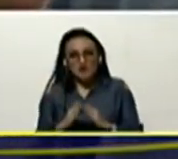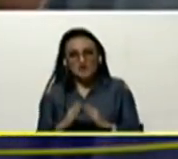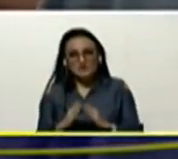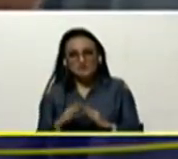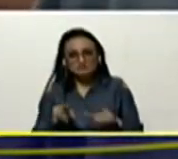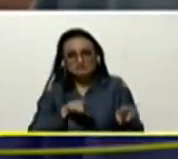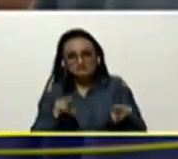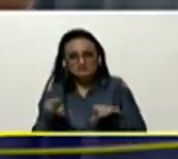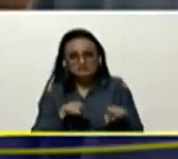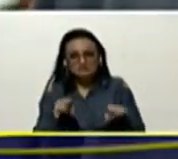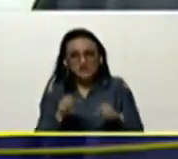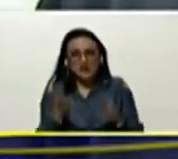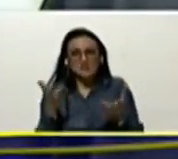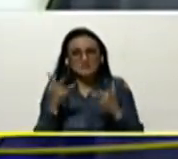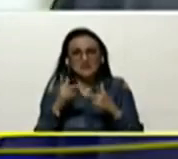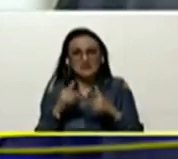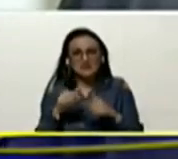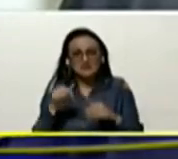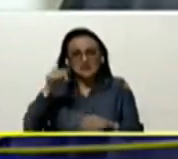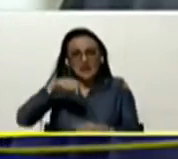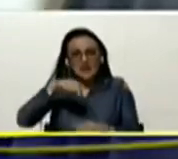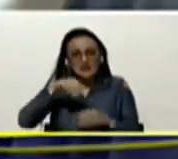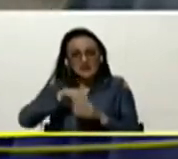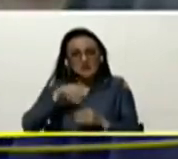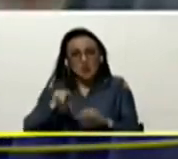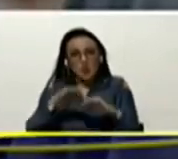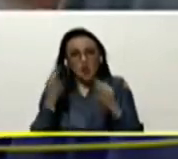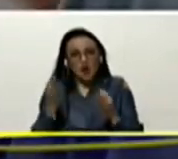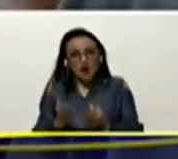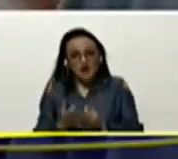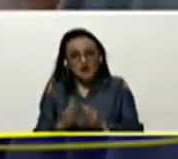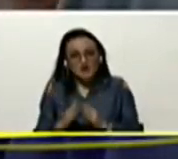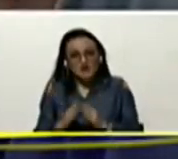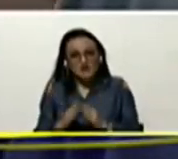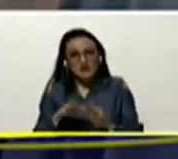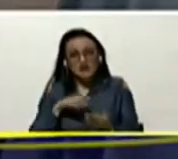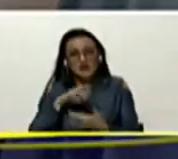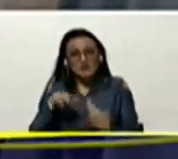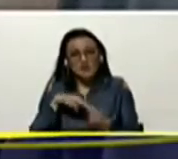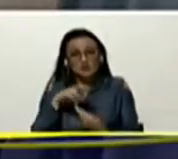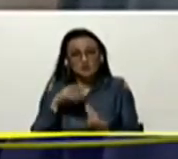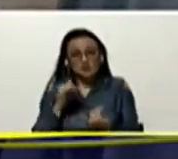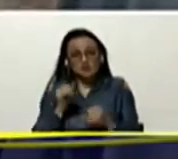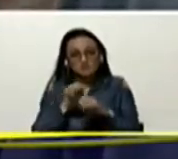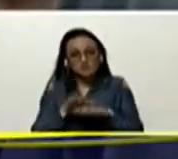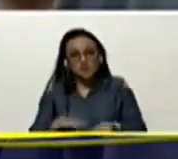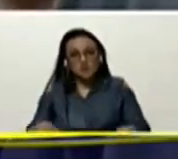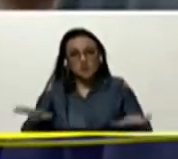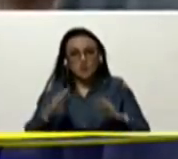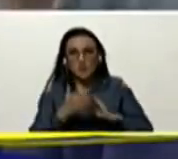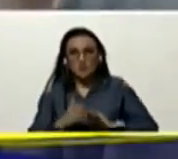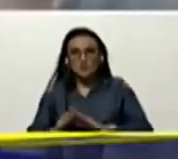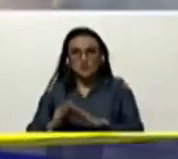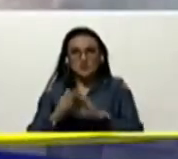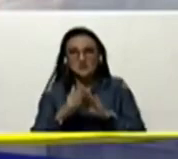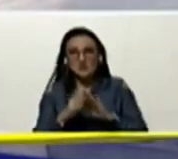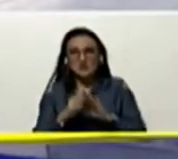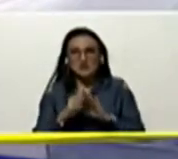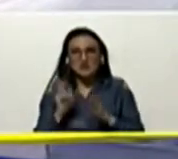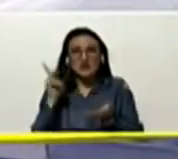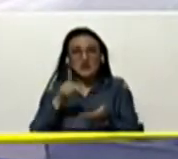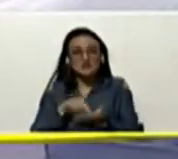hogar, administra desde el hogar y con la revolución ya va a la comunidad y llega al